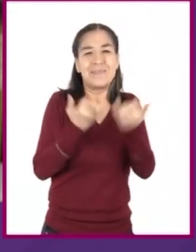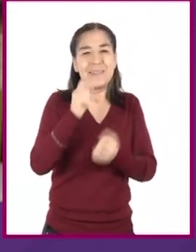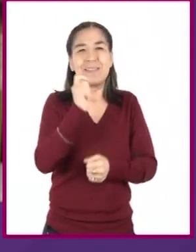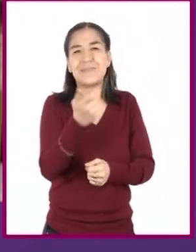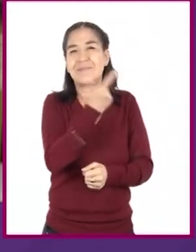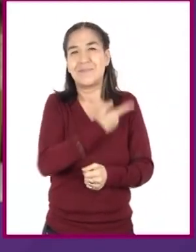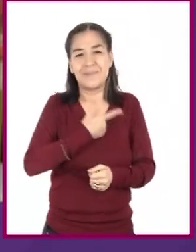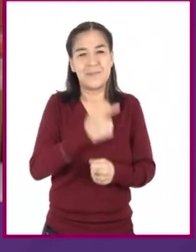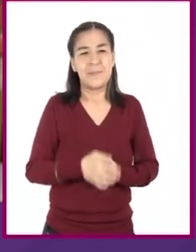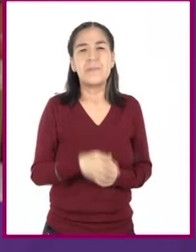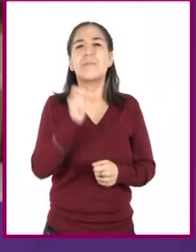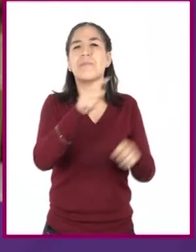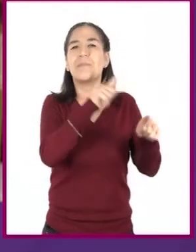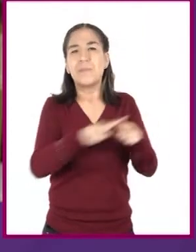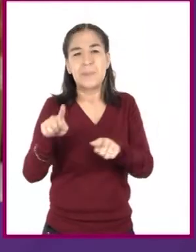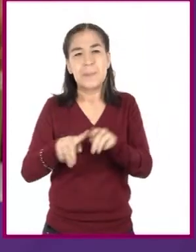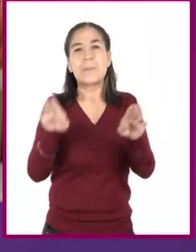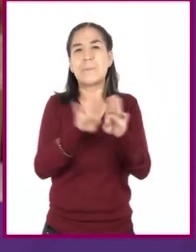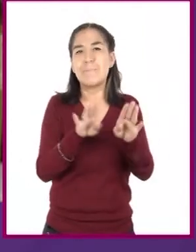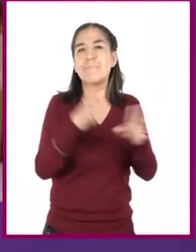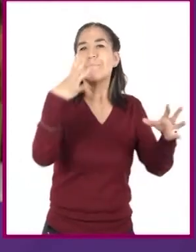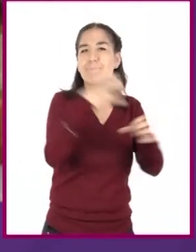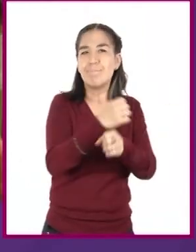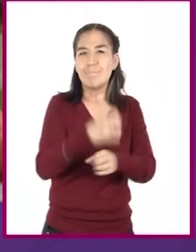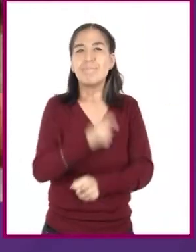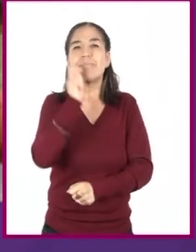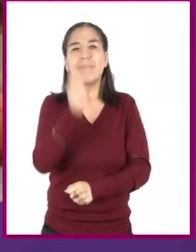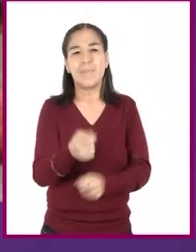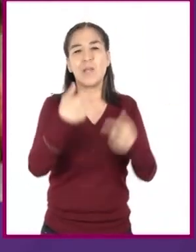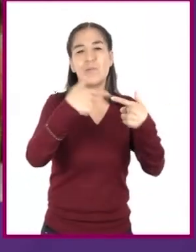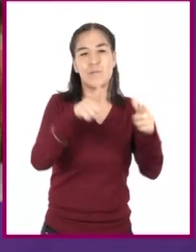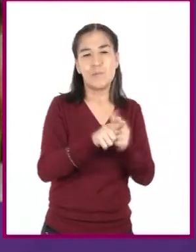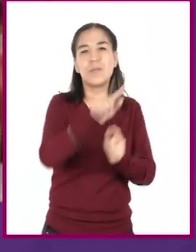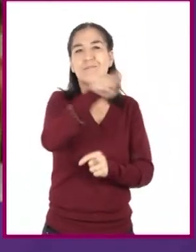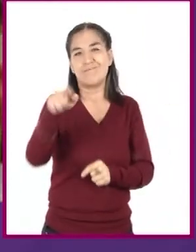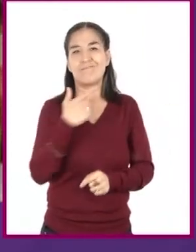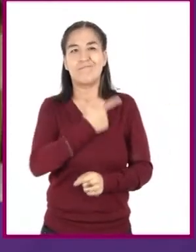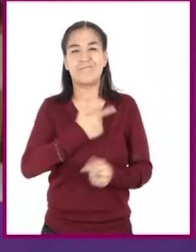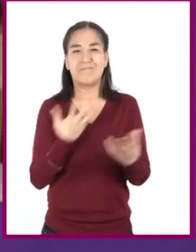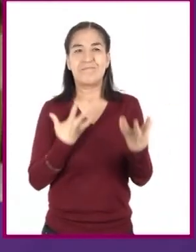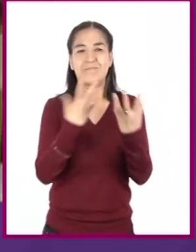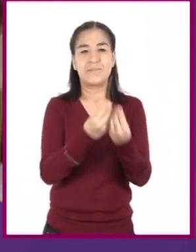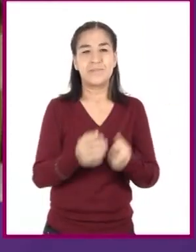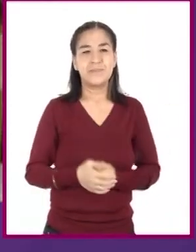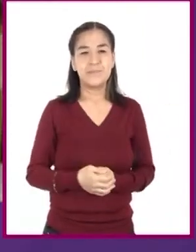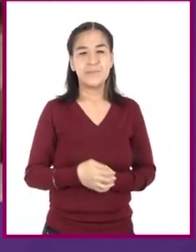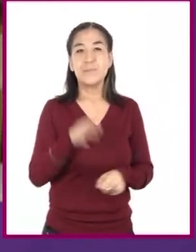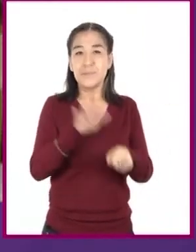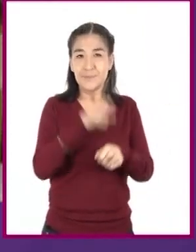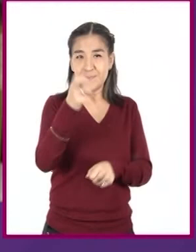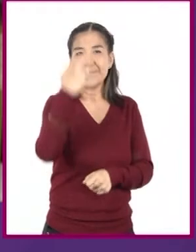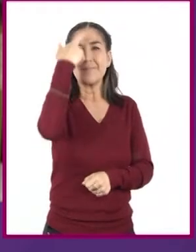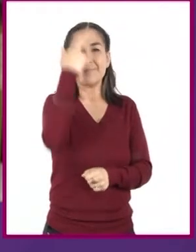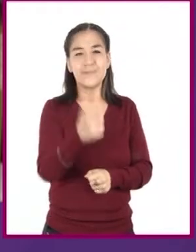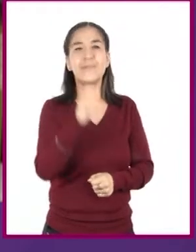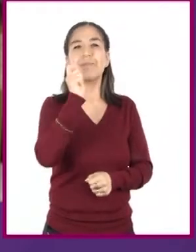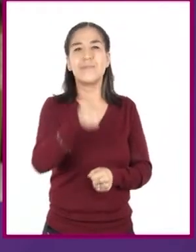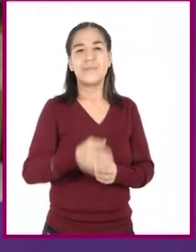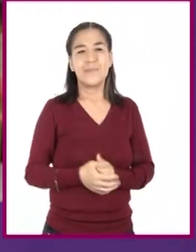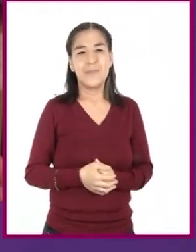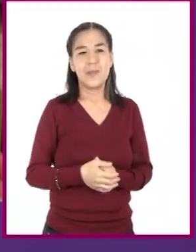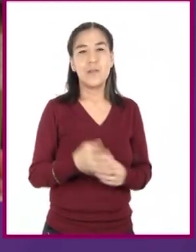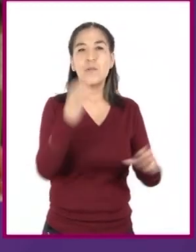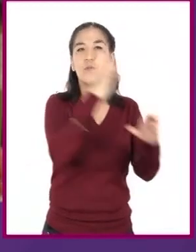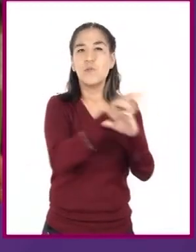van definiendo y que también van definiendo los grupos con los cuales nos identificamos. Por lo tanto, las cosas que hacen